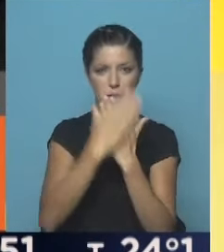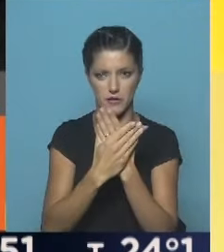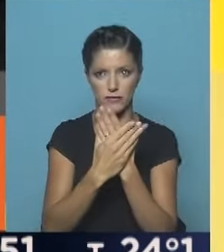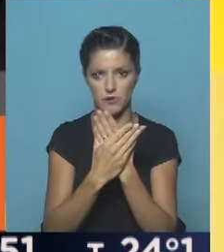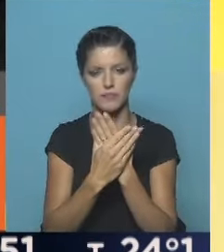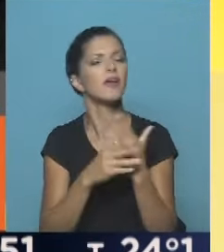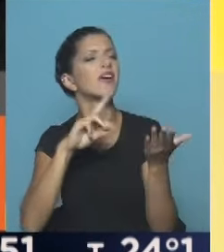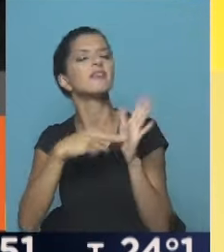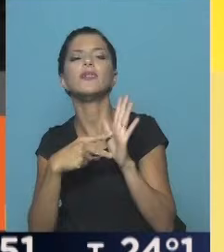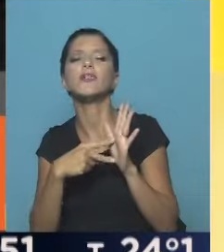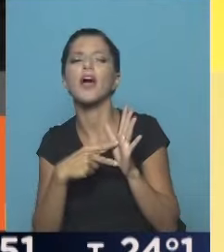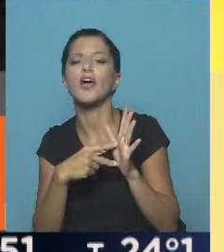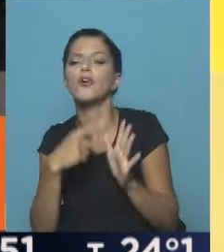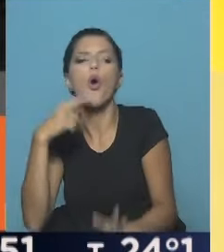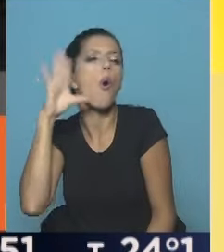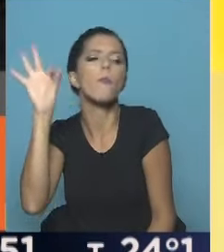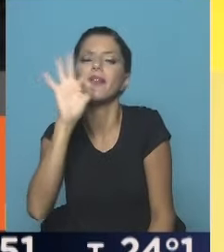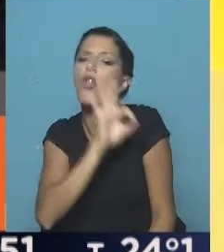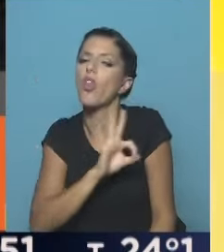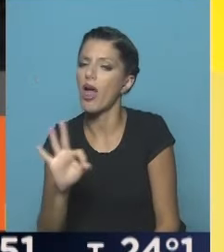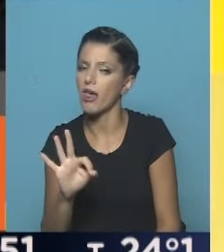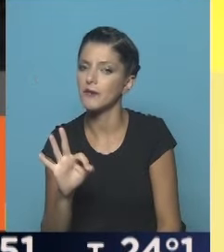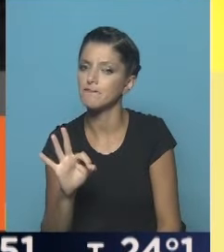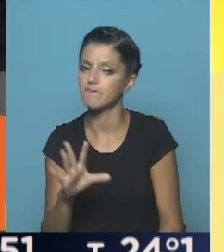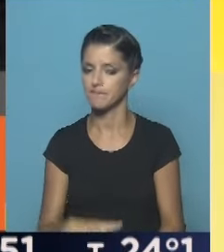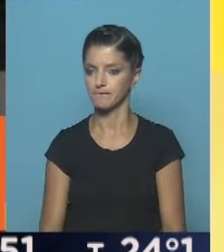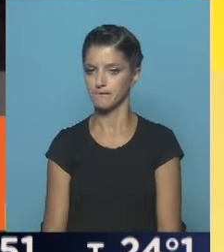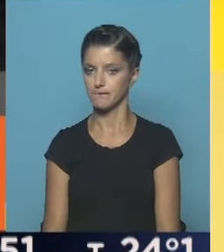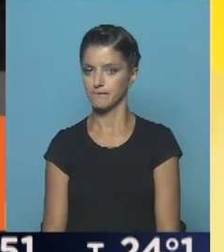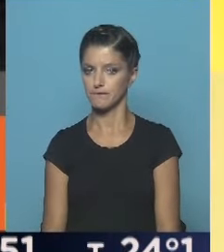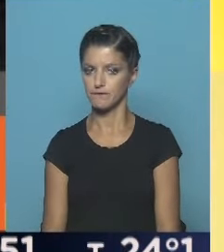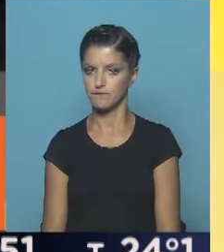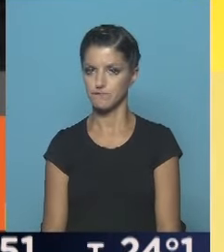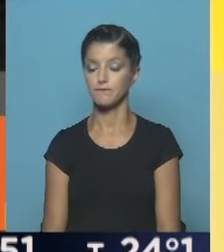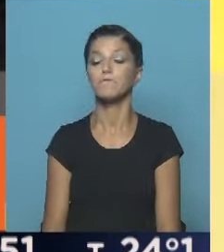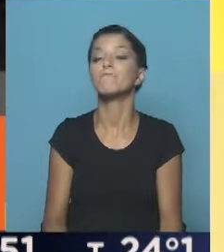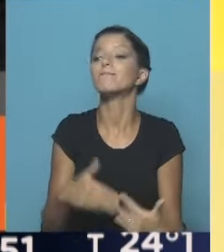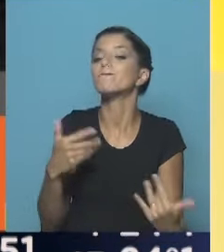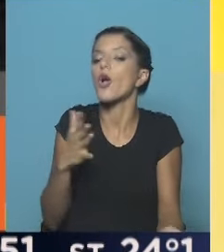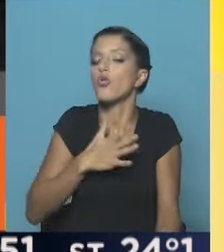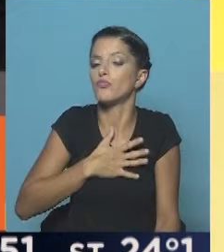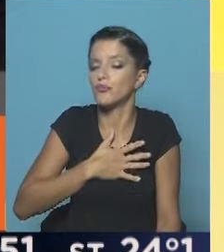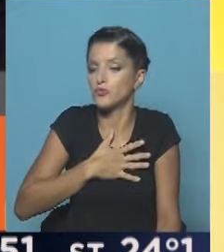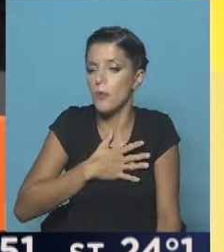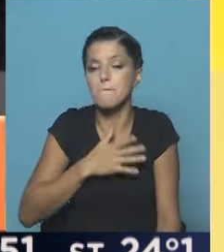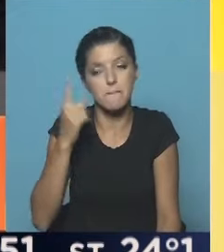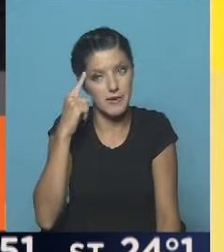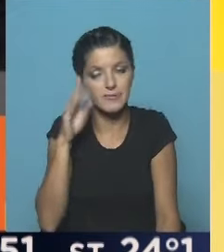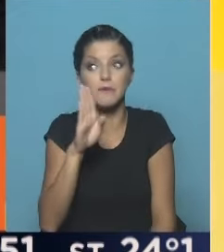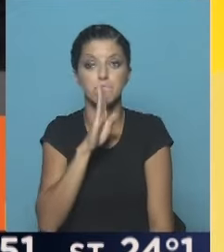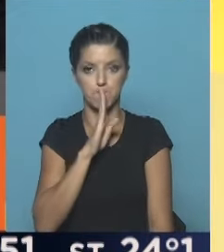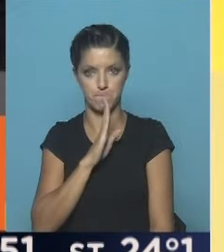Andrés, que no hayamos escuchado nada por parte de las Fuerzas Armadas? La gran pregunta es si hacen un ominoso silencio